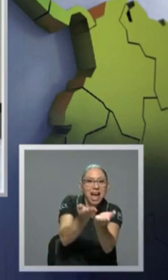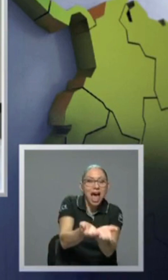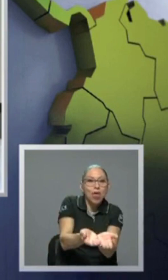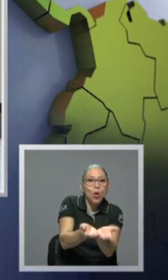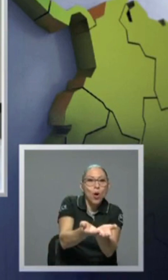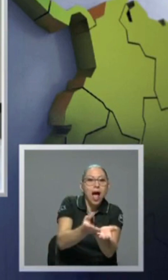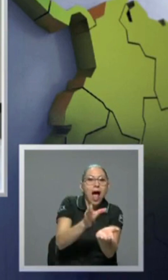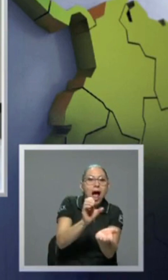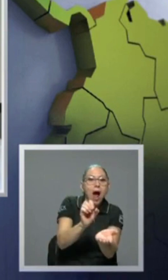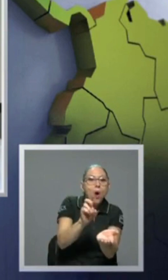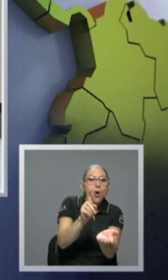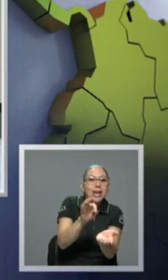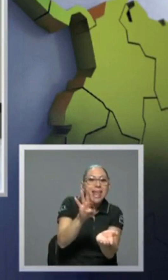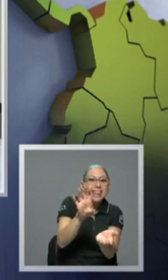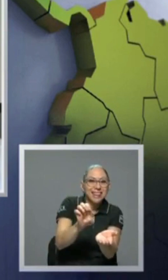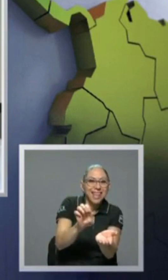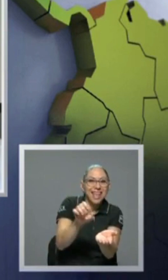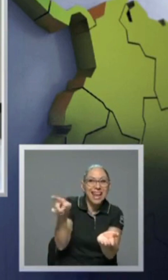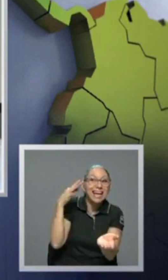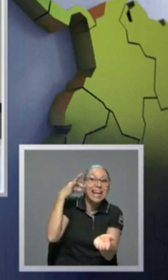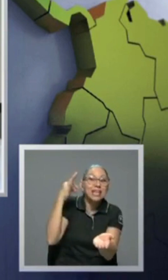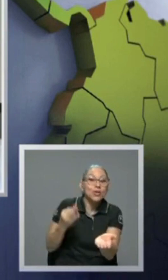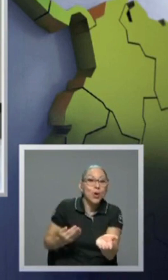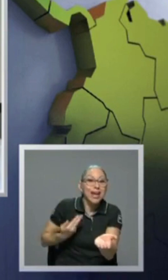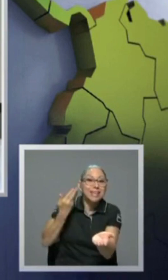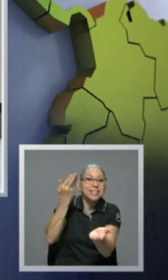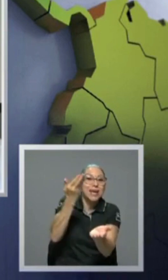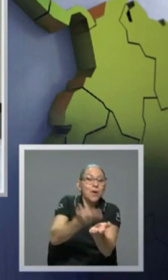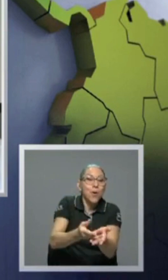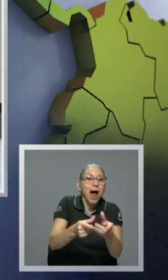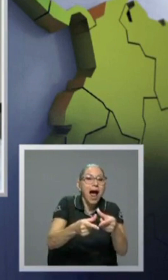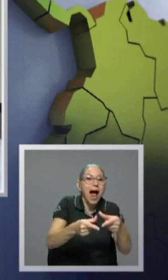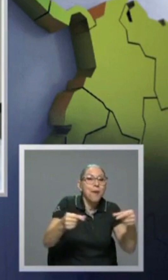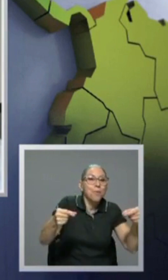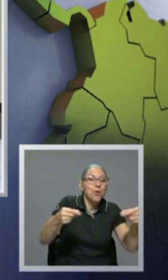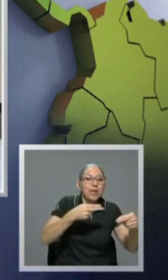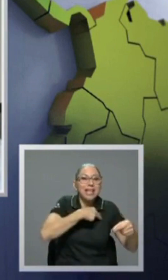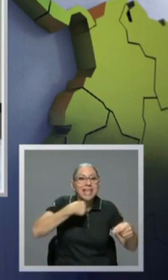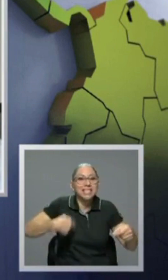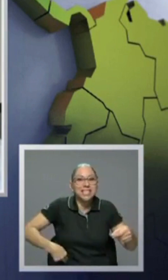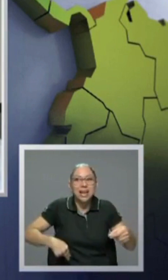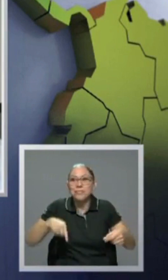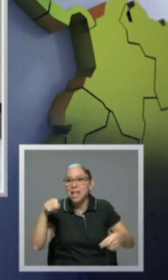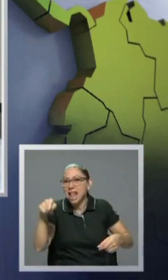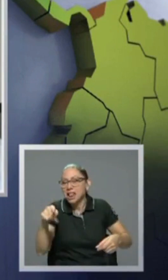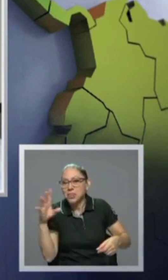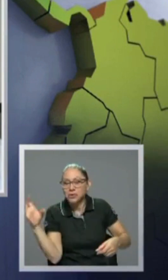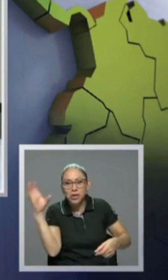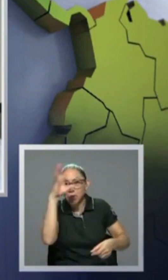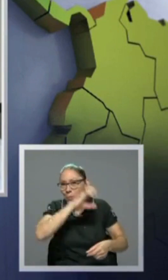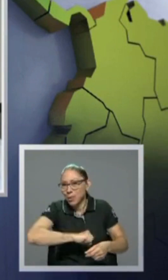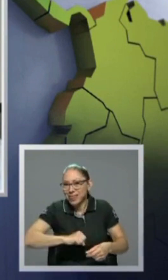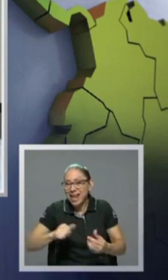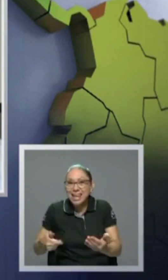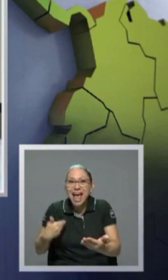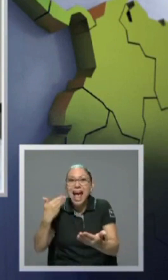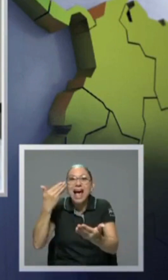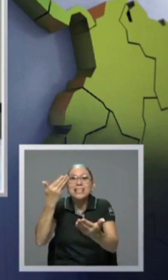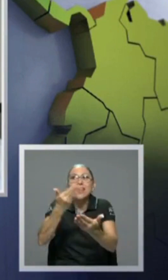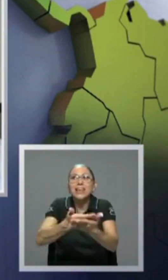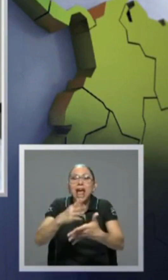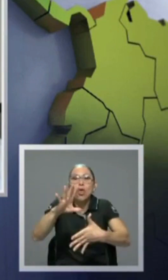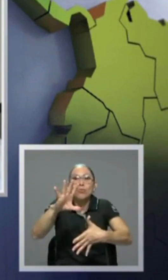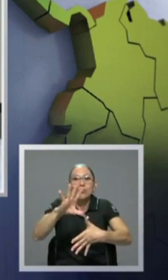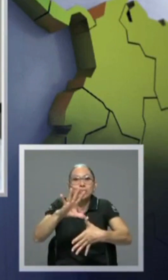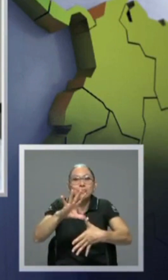China, de manera que él no se dio cuenta de que había llegado a un nuevo continente y por ende tampoco